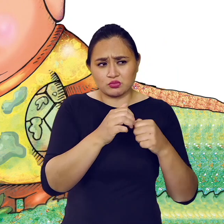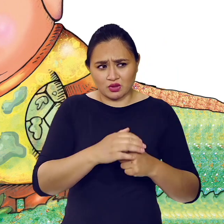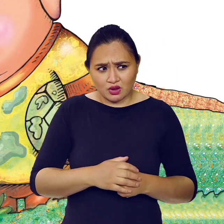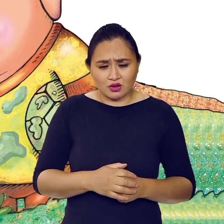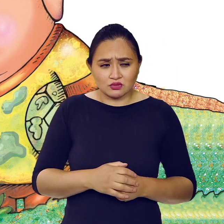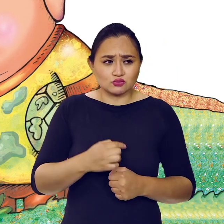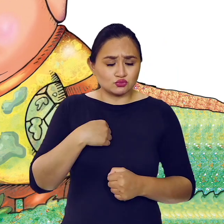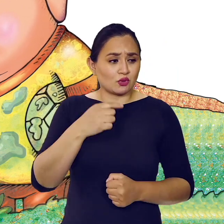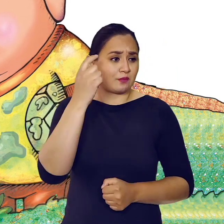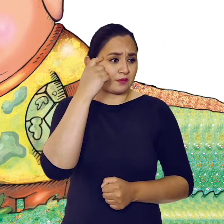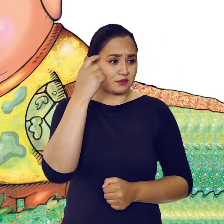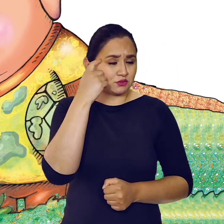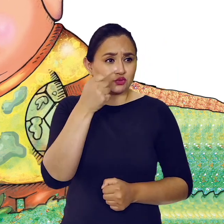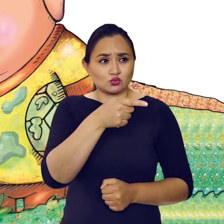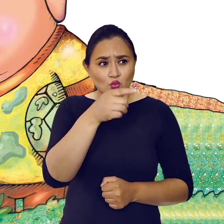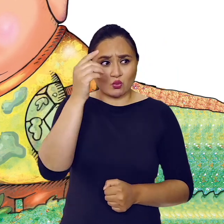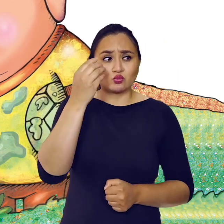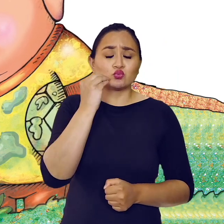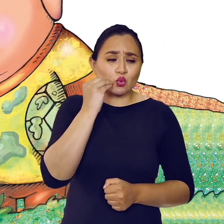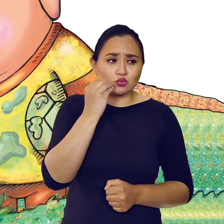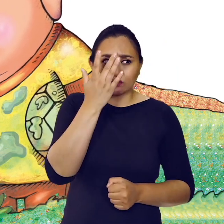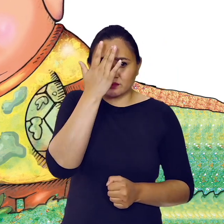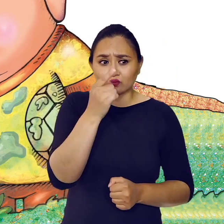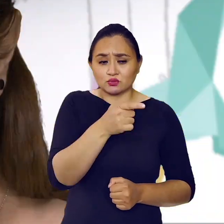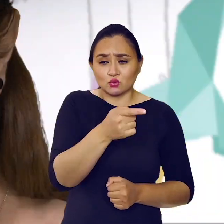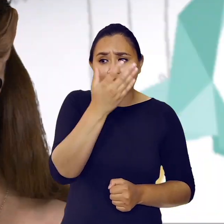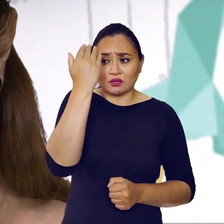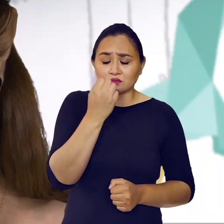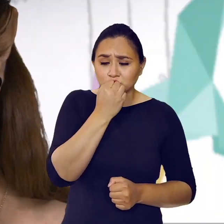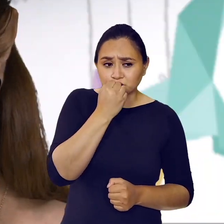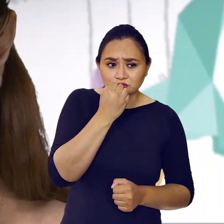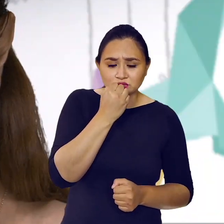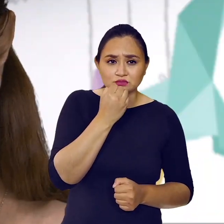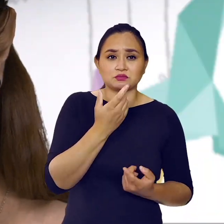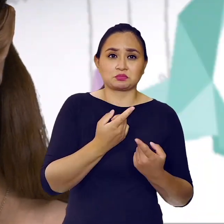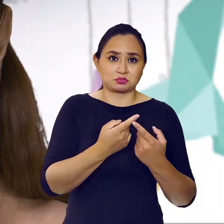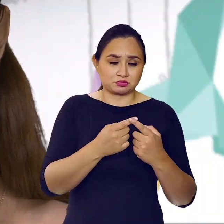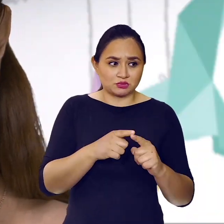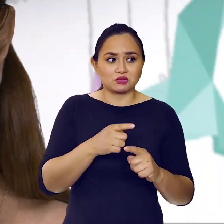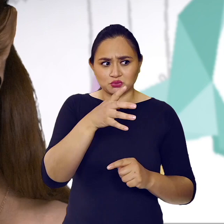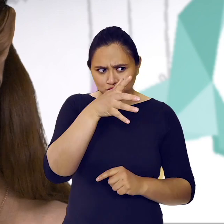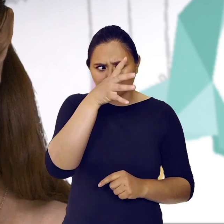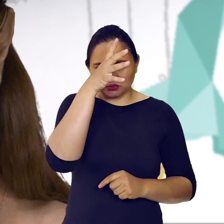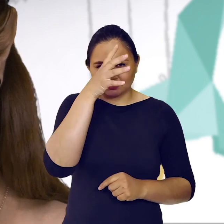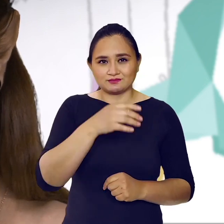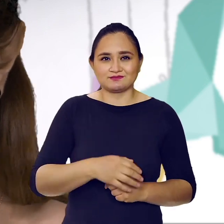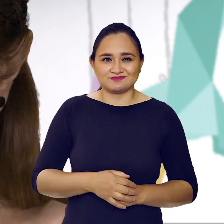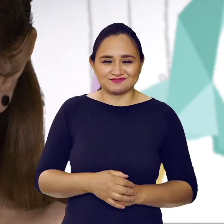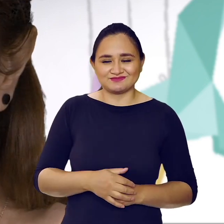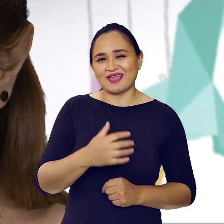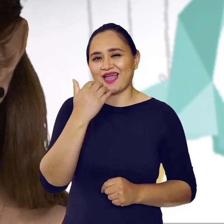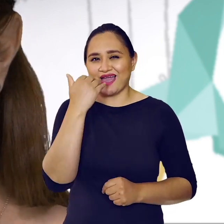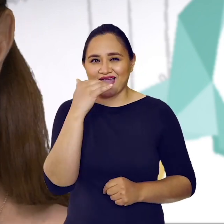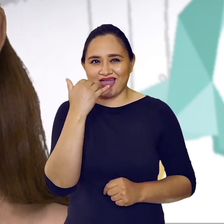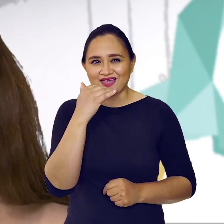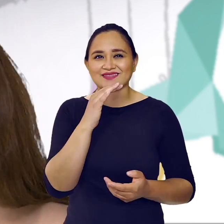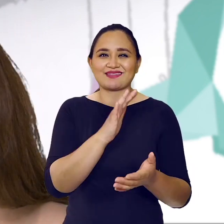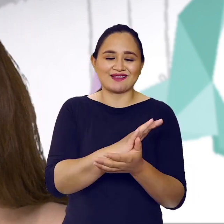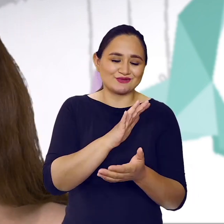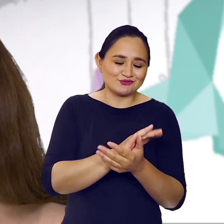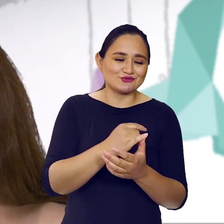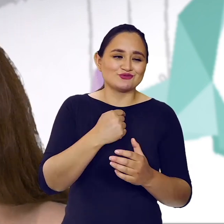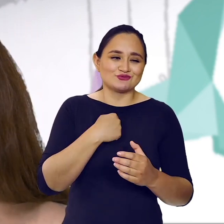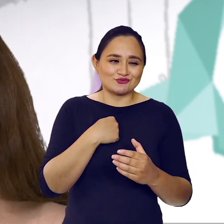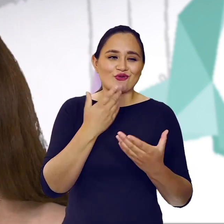eras tonto porque nunca te había escuchado decir nada inteligente. Bruno se sonrojó y Celestino le dijo, riéndose. Te